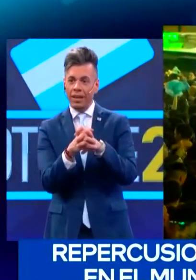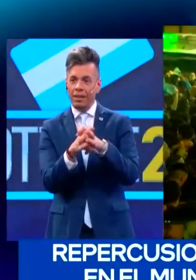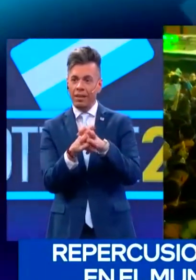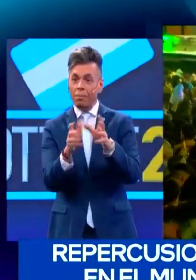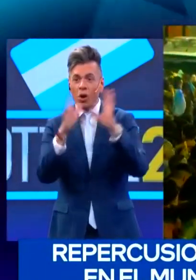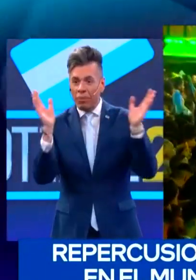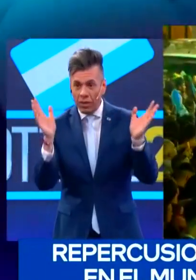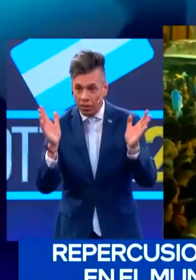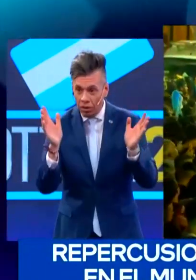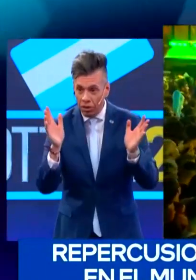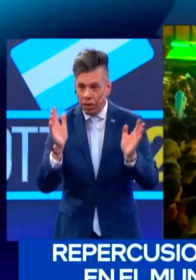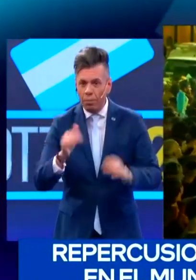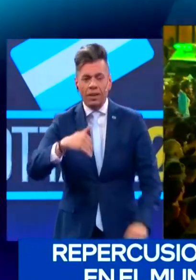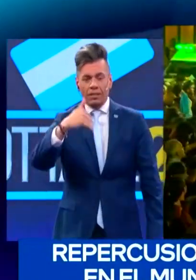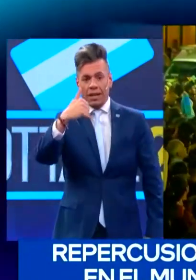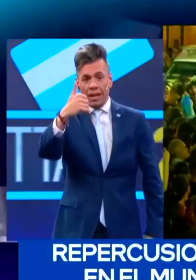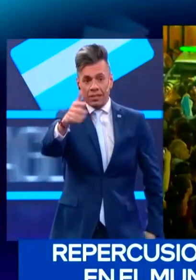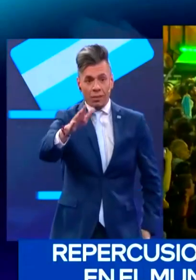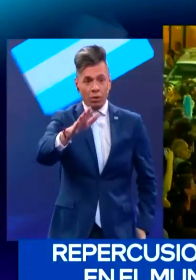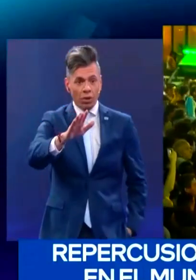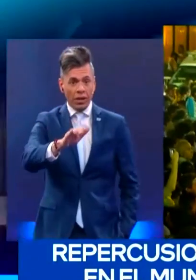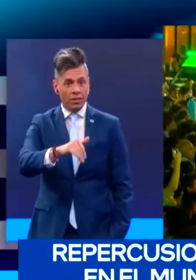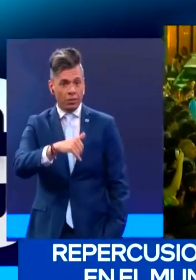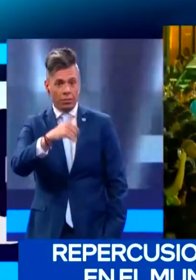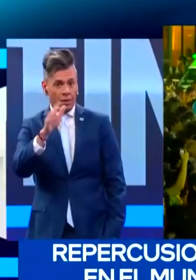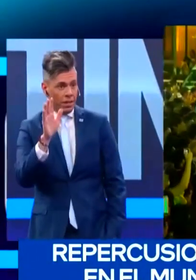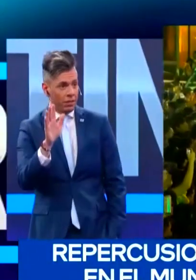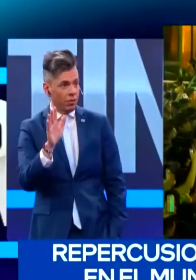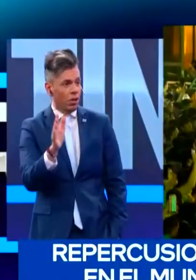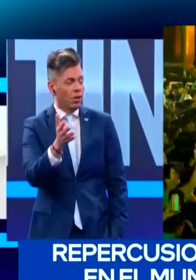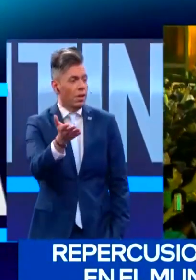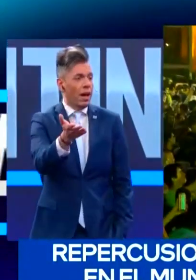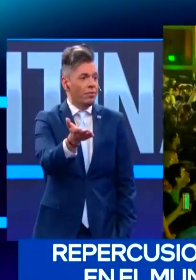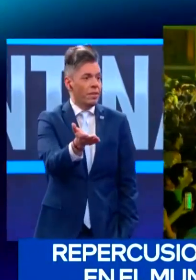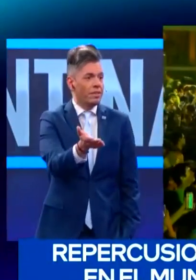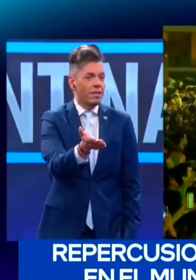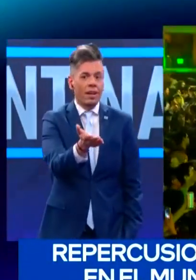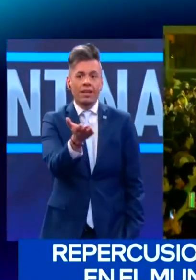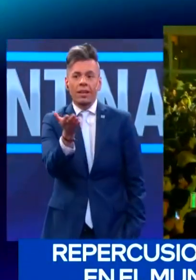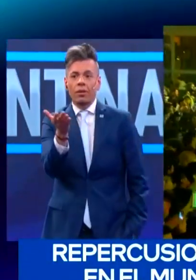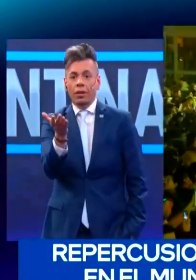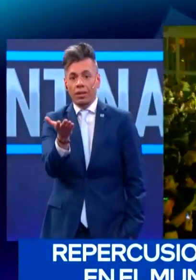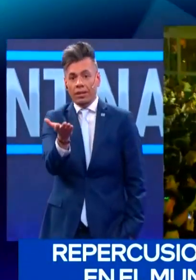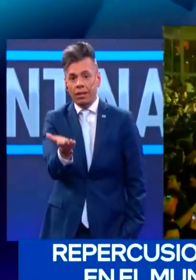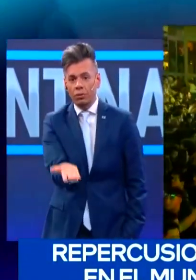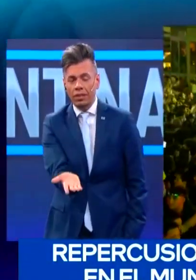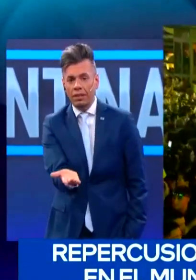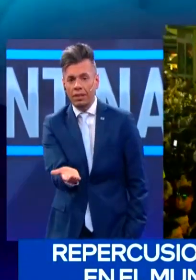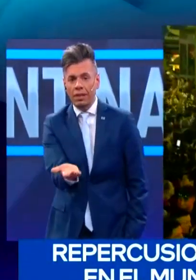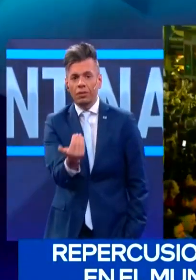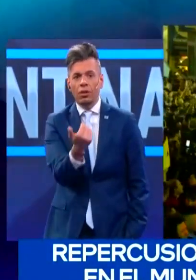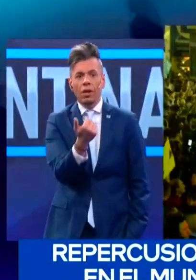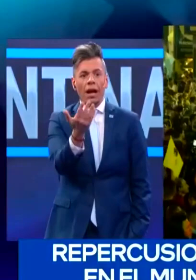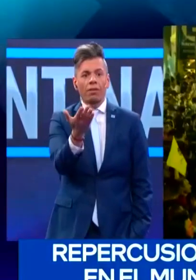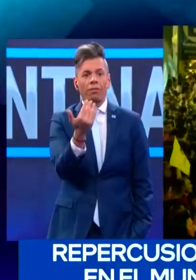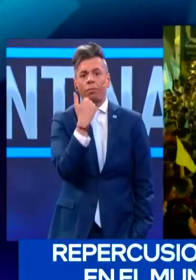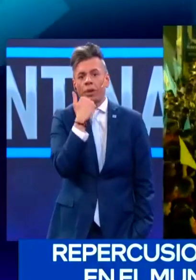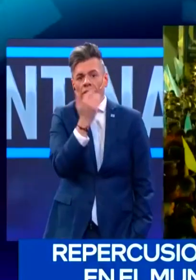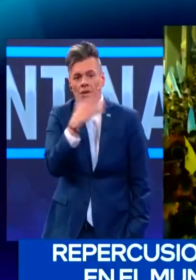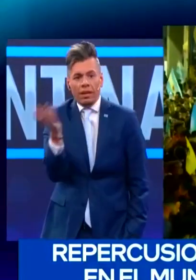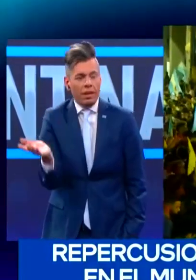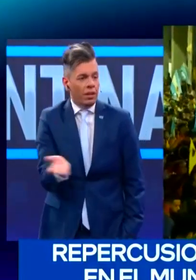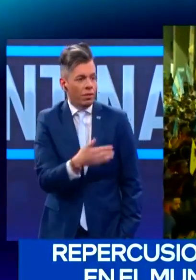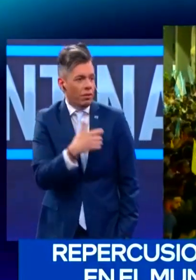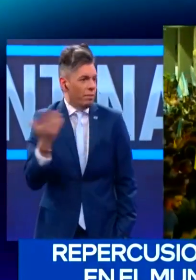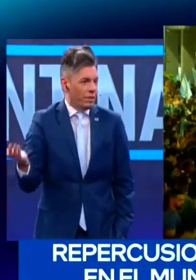paradigma del polémico. Después analizamos si lo que dice son barbaridades o no. A diferencia de, en este caso, un presidente electo, Alfa puede